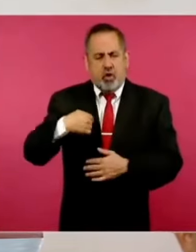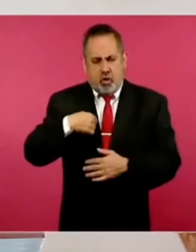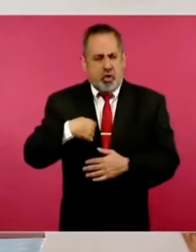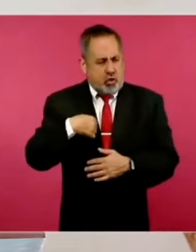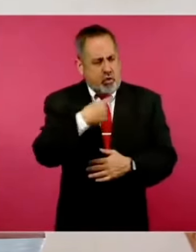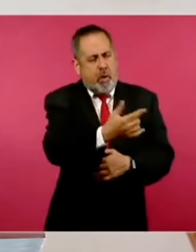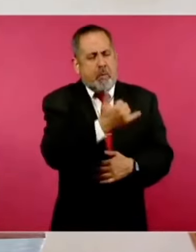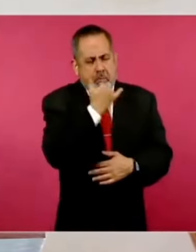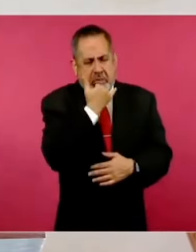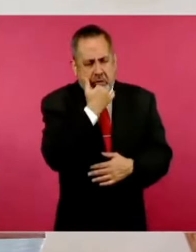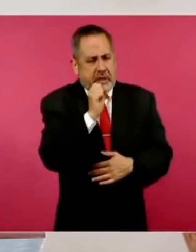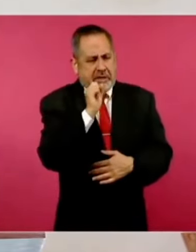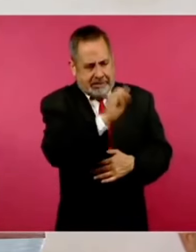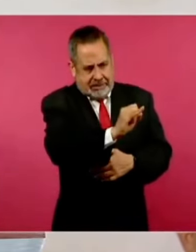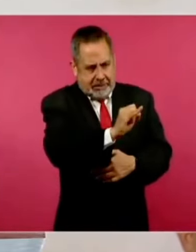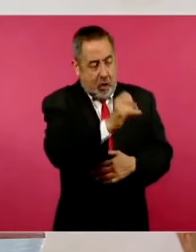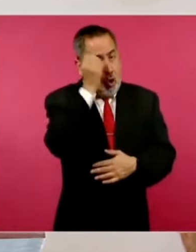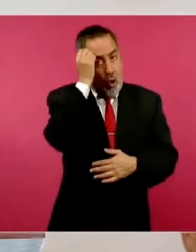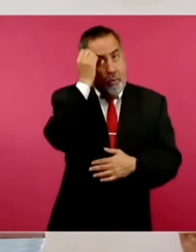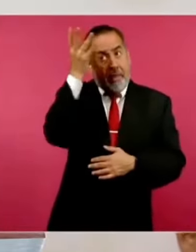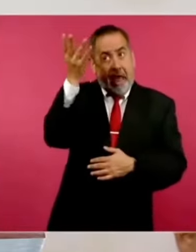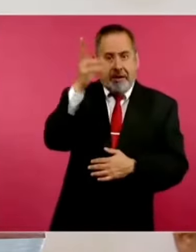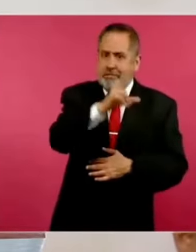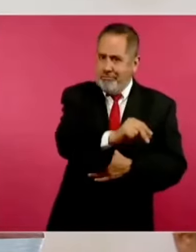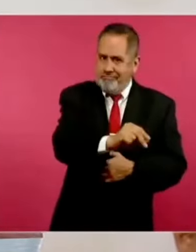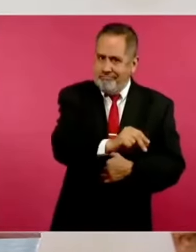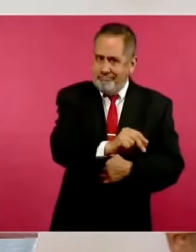sí, olvido no.